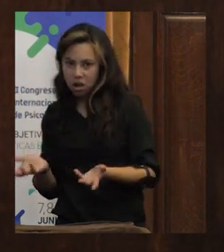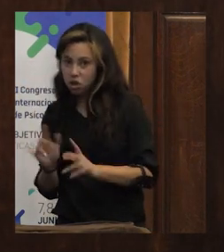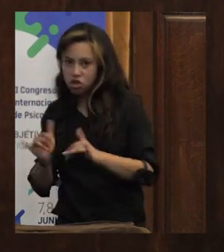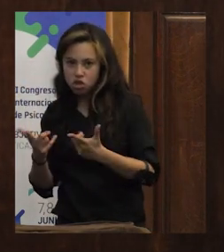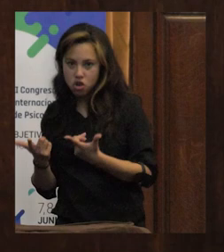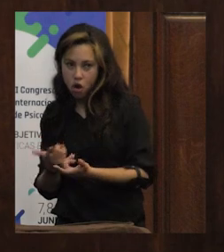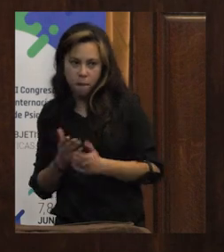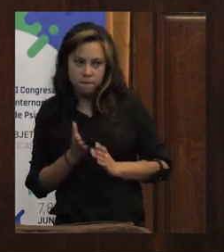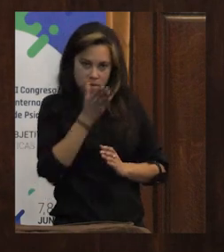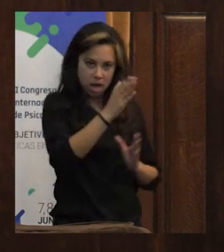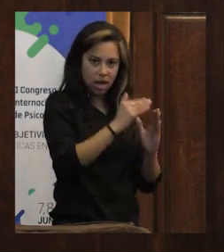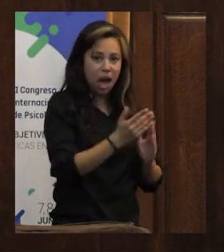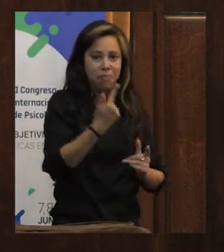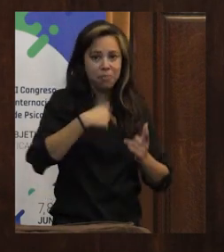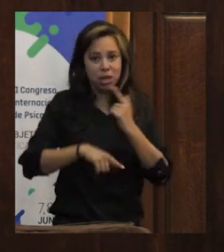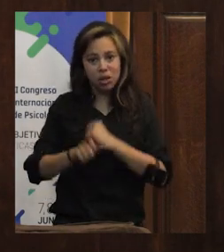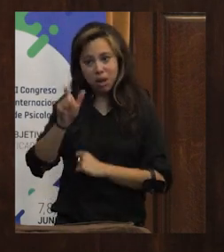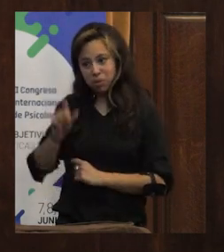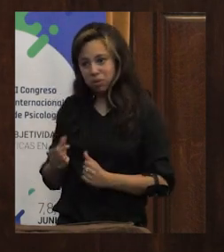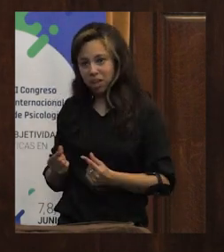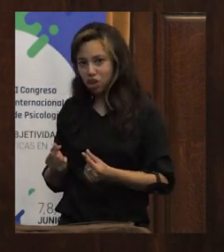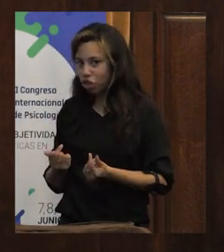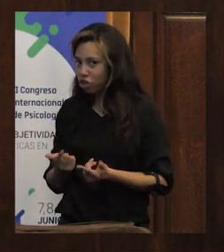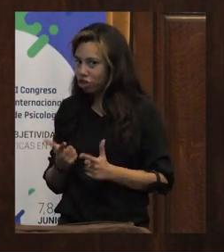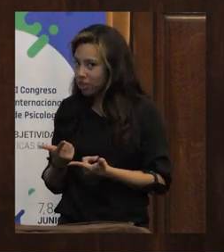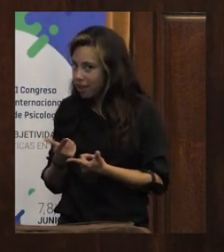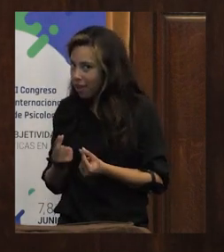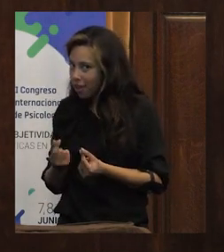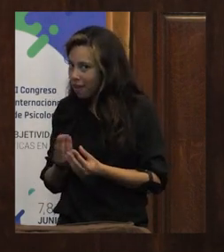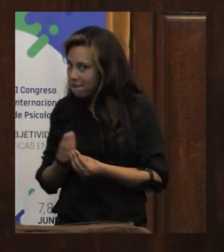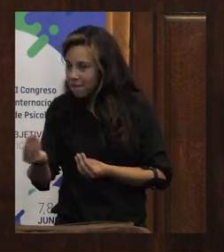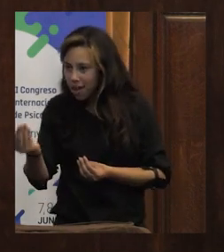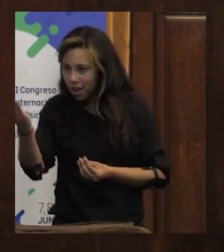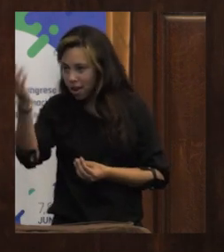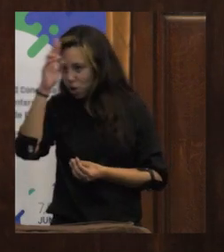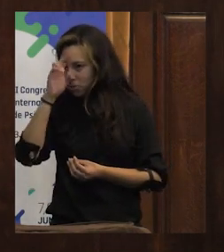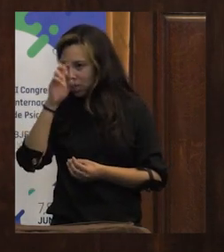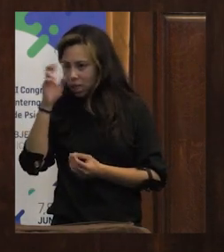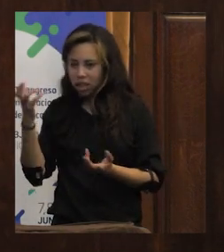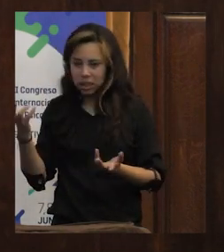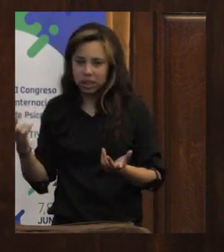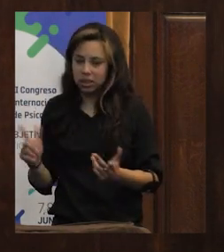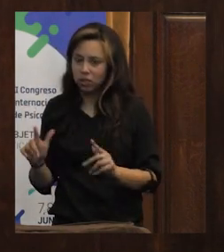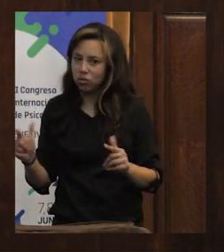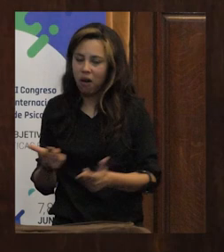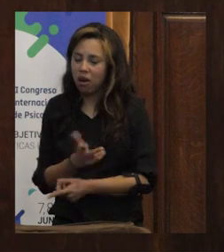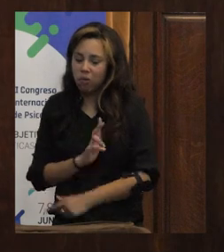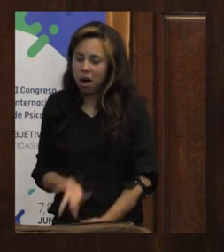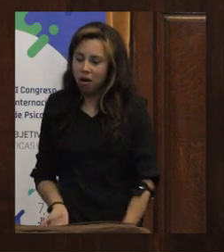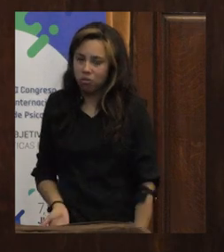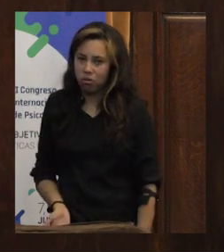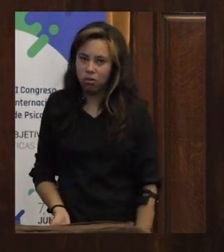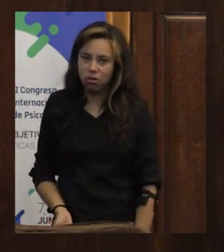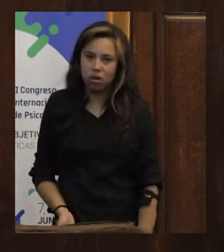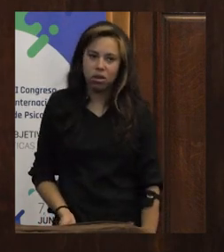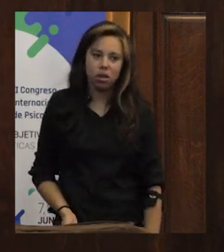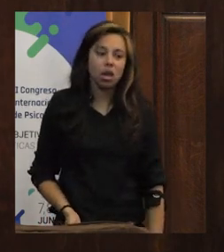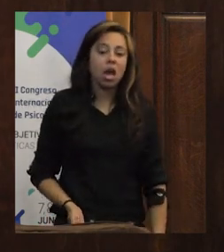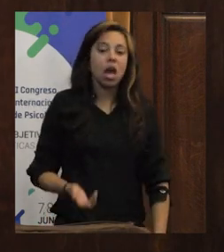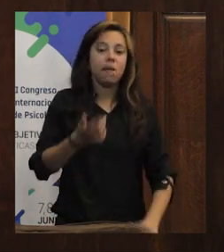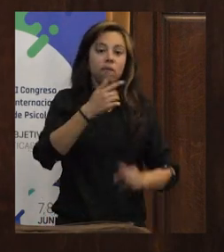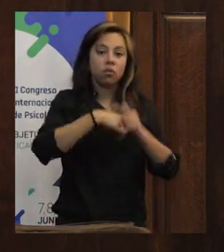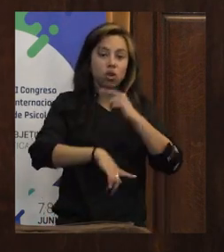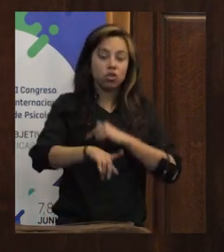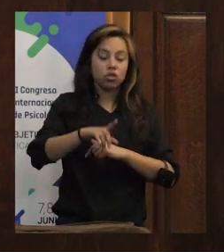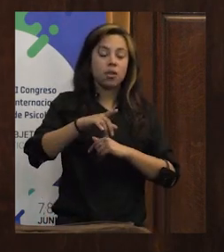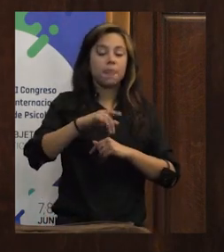exemplo. Tá? Agora, uma vez que tu chegas ao hospital, tá, Tú puedes pasar todos